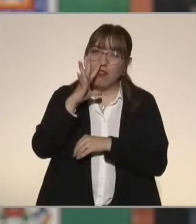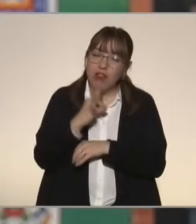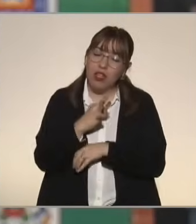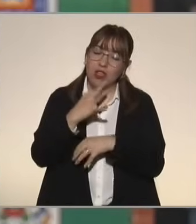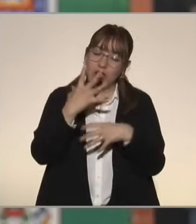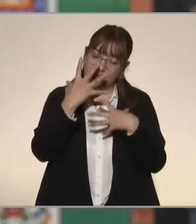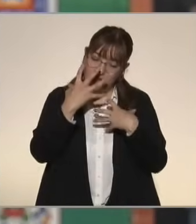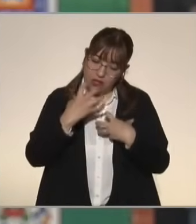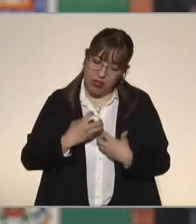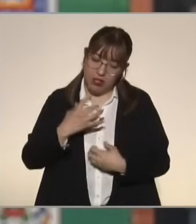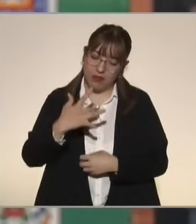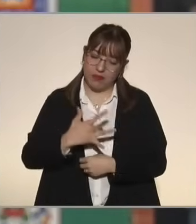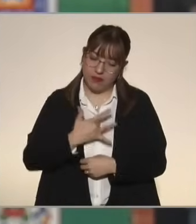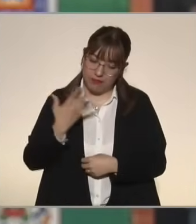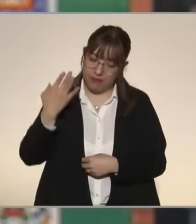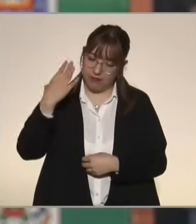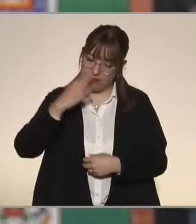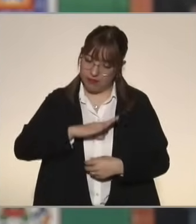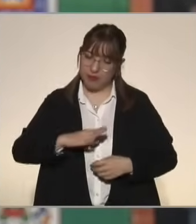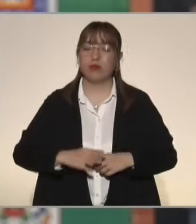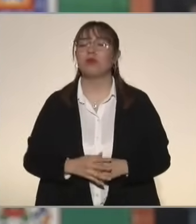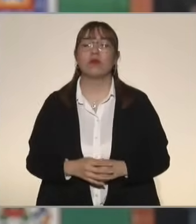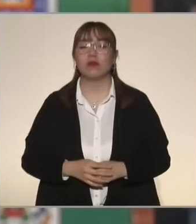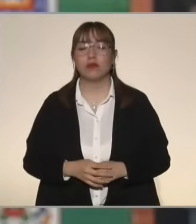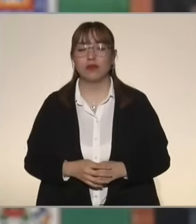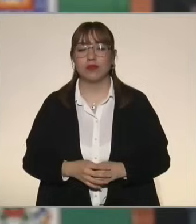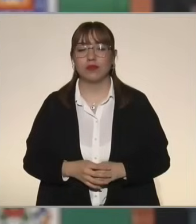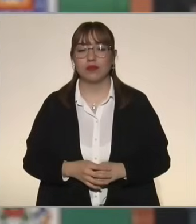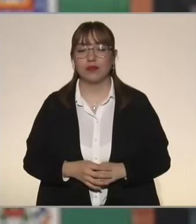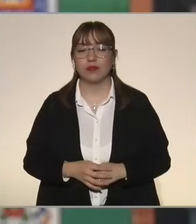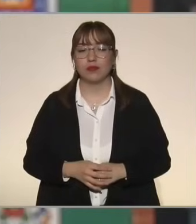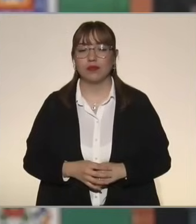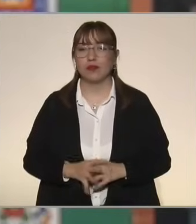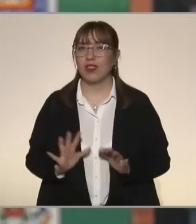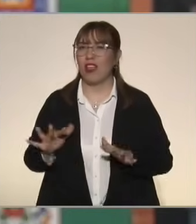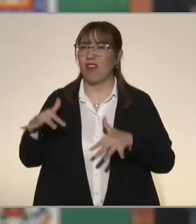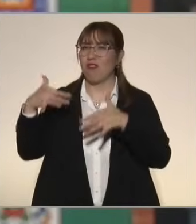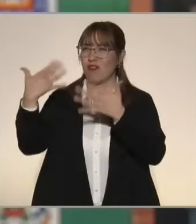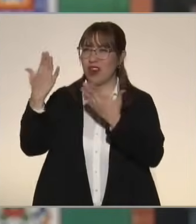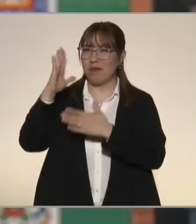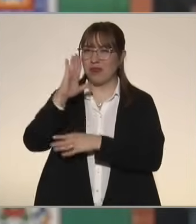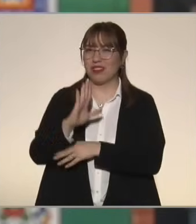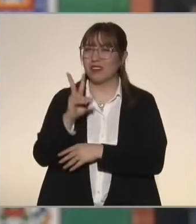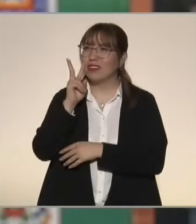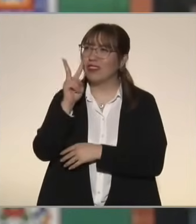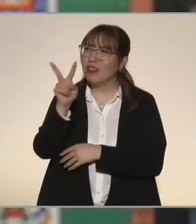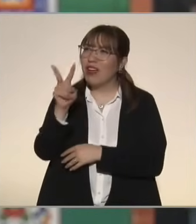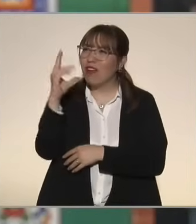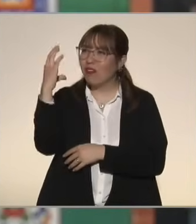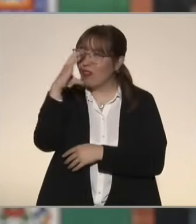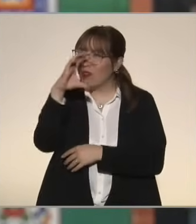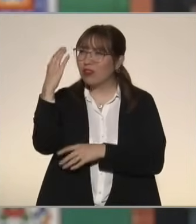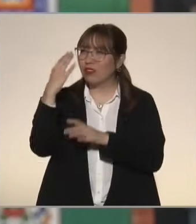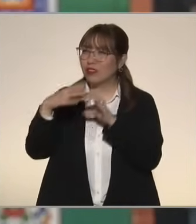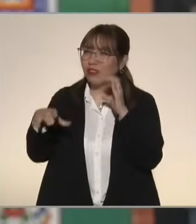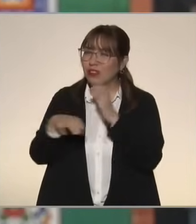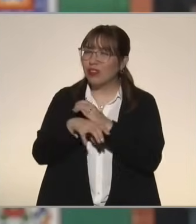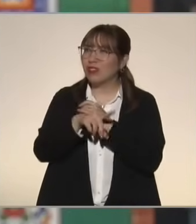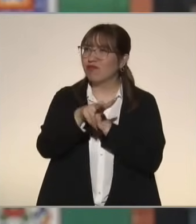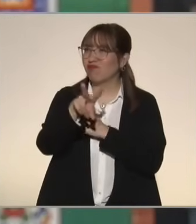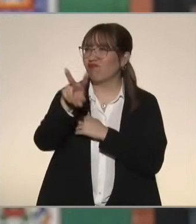entonces cuando tenemos esa exigencia del exterior? Bueno, primero que nada, tenernos mucha